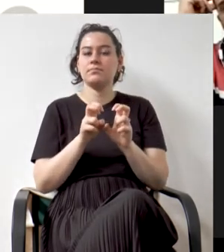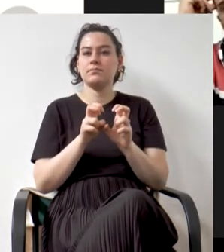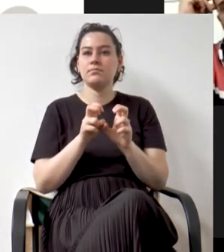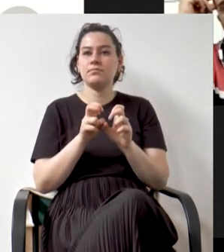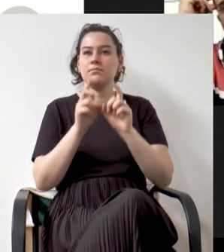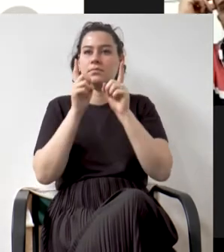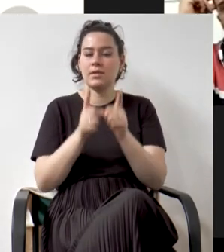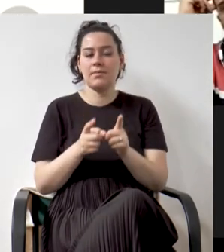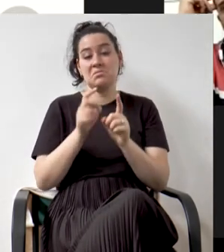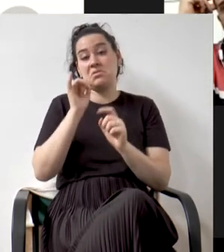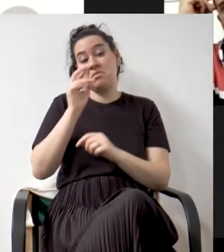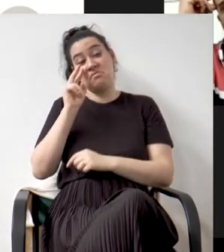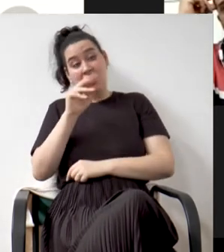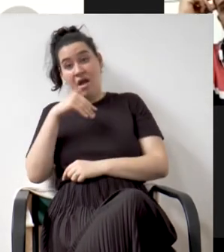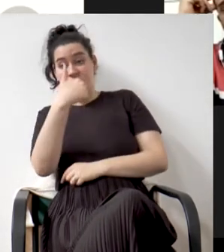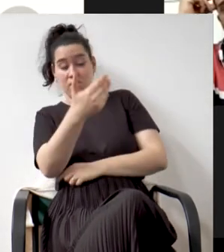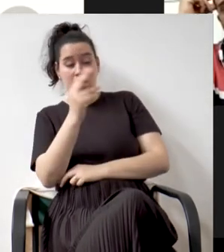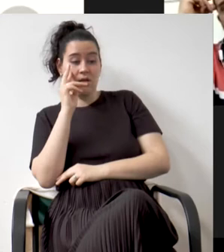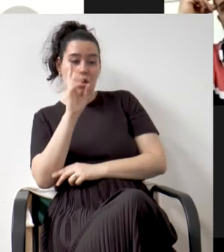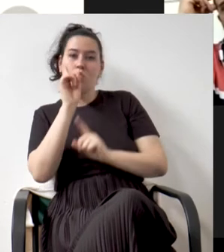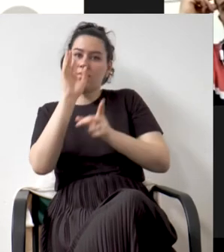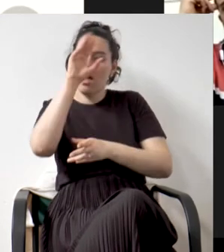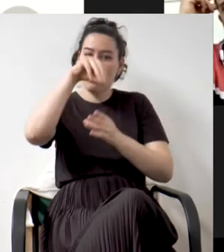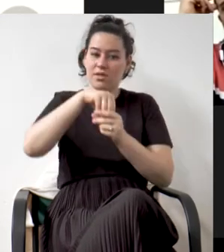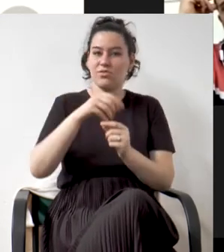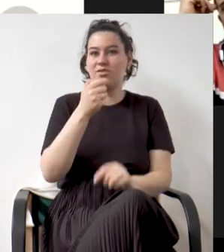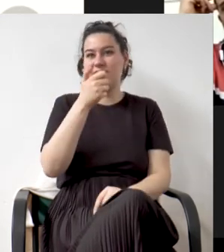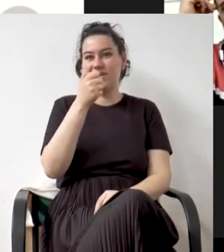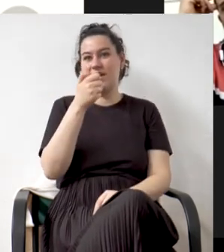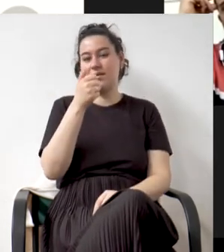visto desde afuera, incluso visto desde adentro de Rivera,